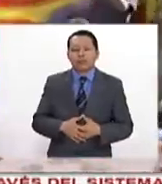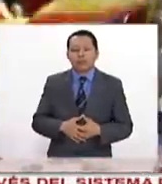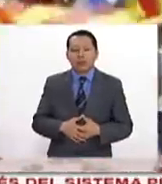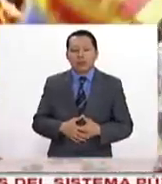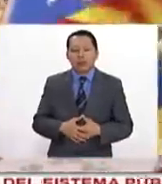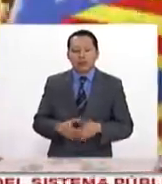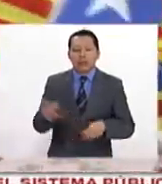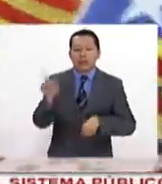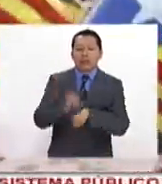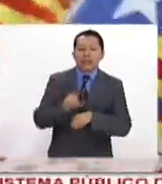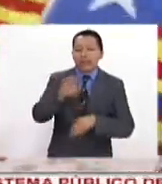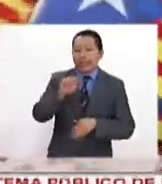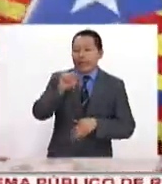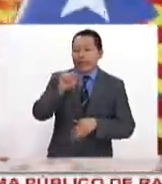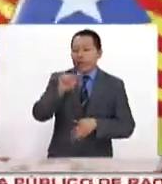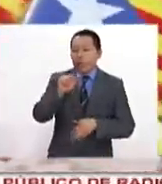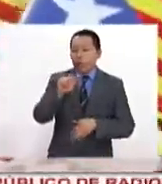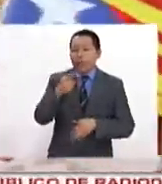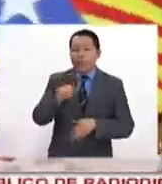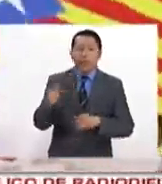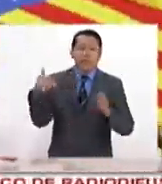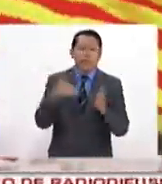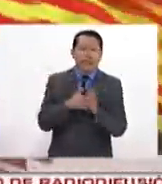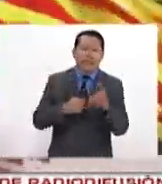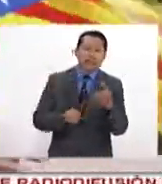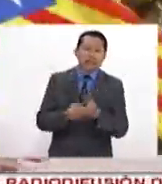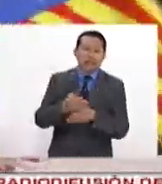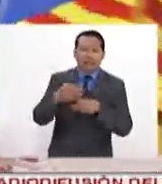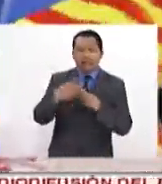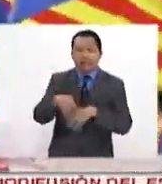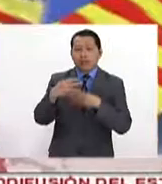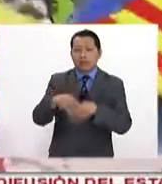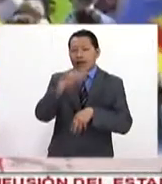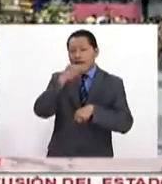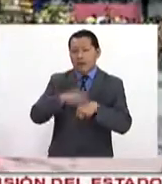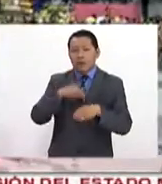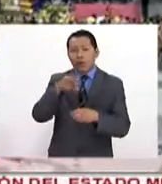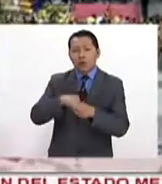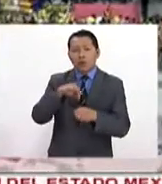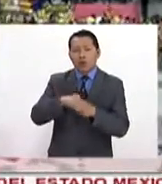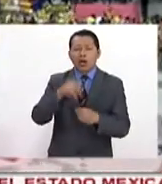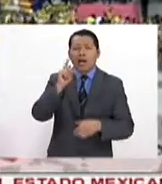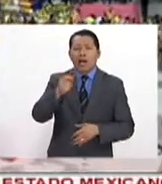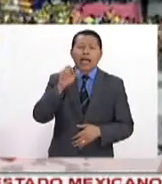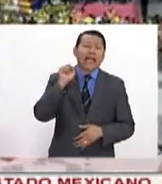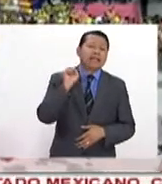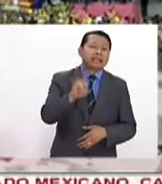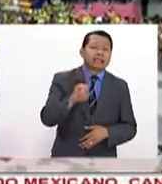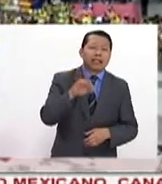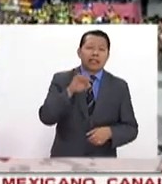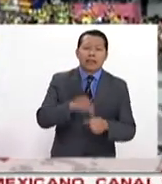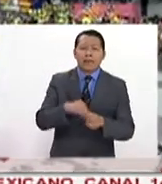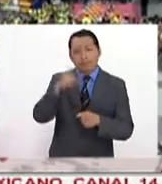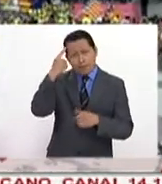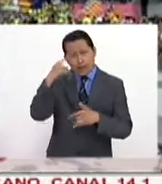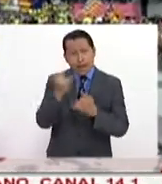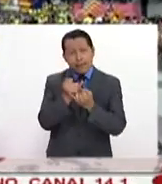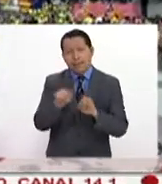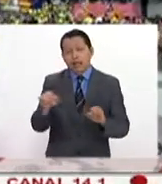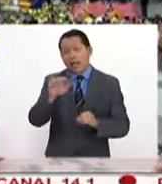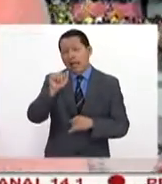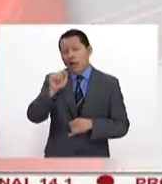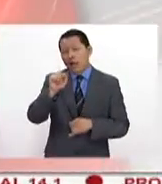En el Día de Cataluña, miles de personas salen a manifestarse y llaman a votar por el sí en el referéndum independentista.